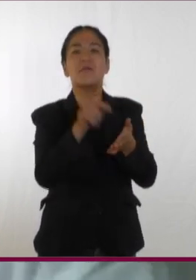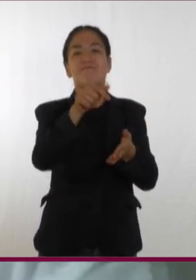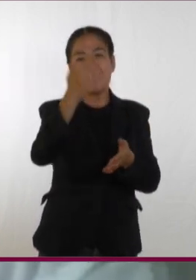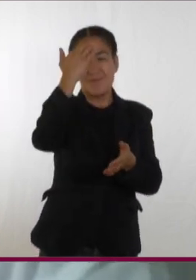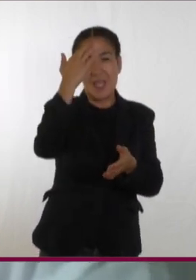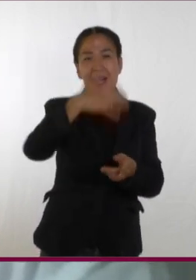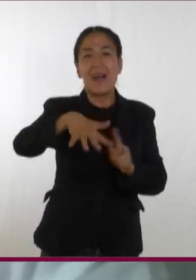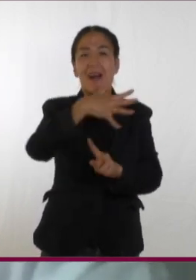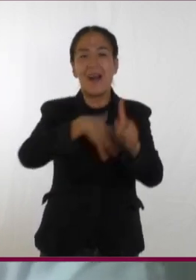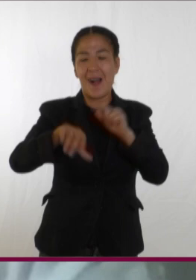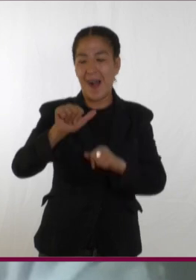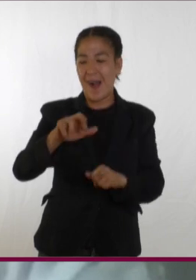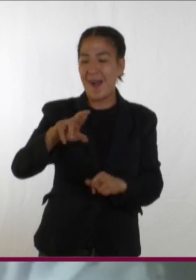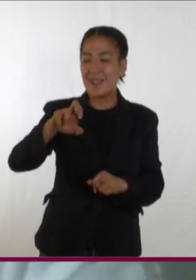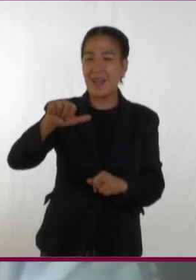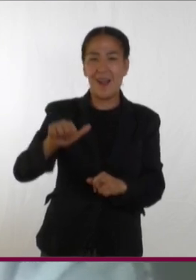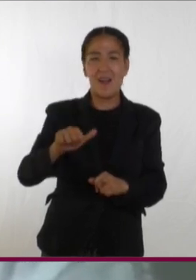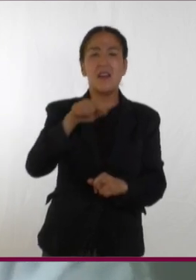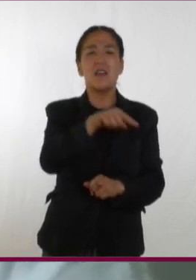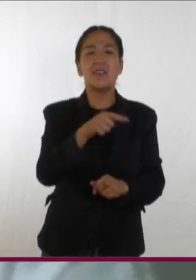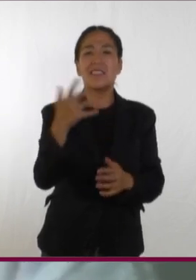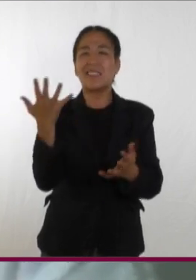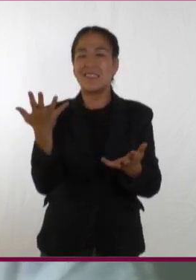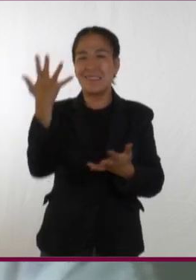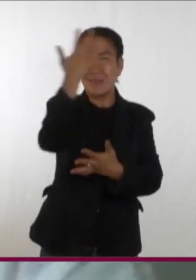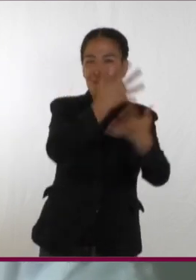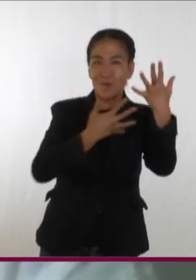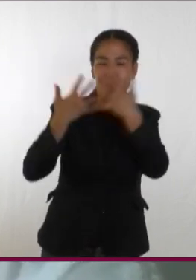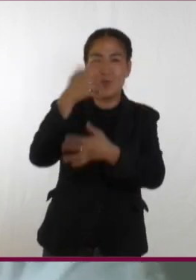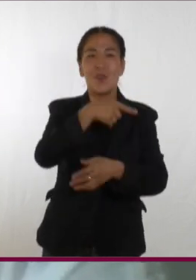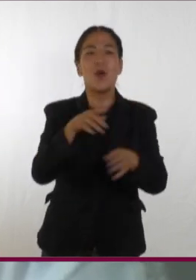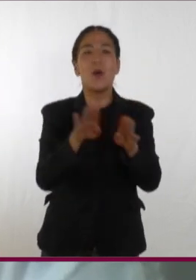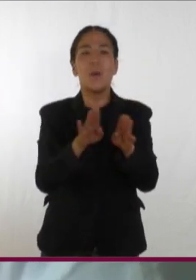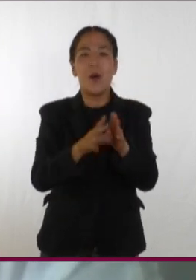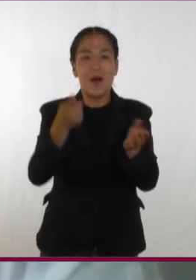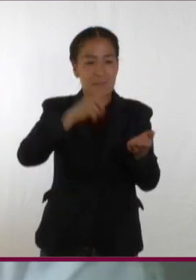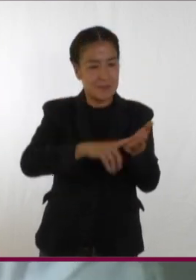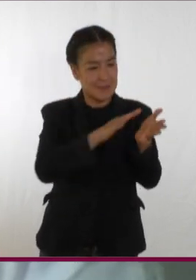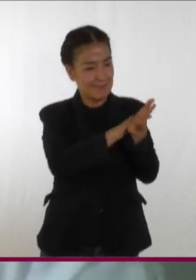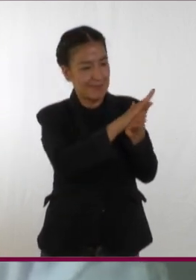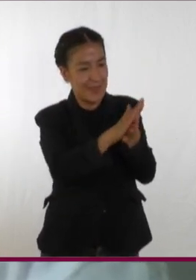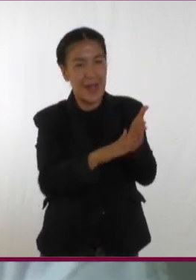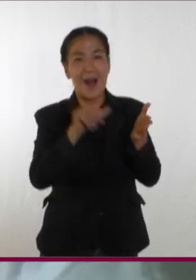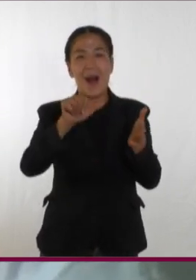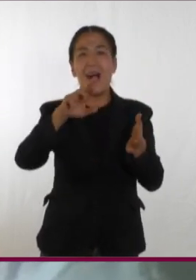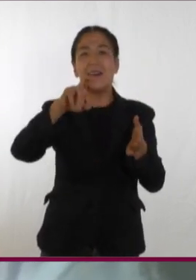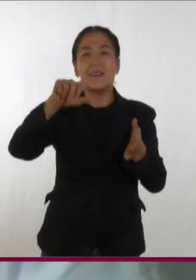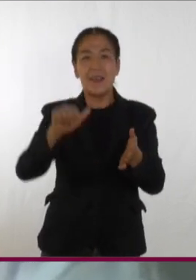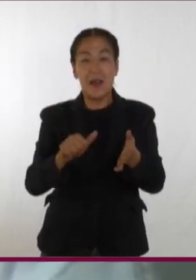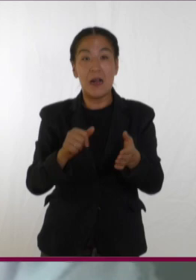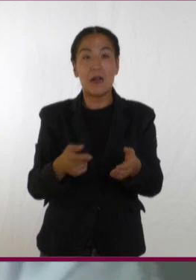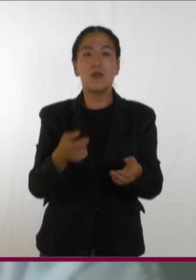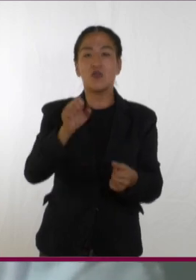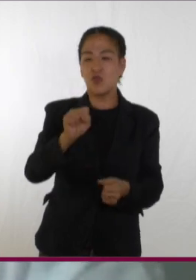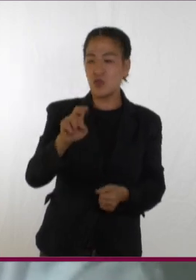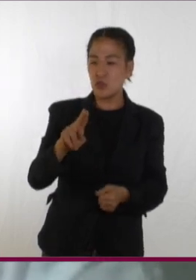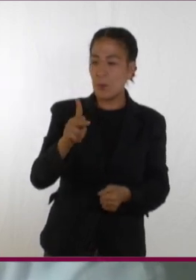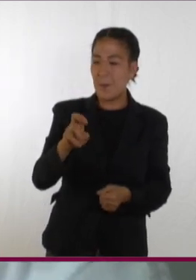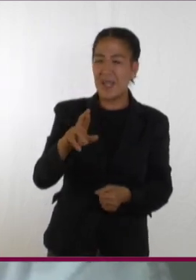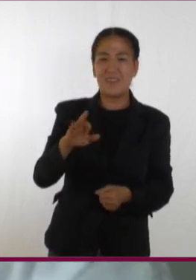la medida de esa extensión es a lo que conocemos como el área. Se confunde en general superficie con